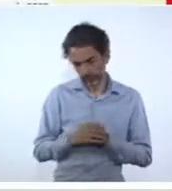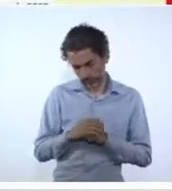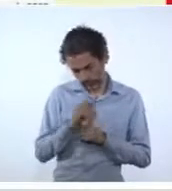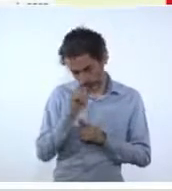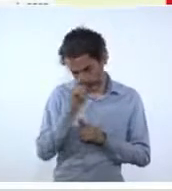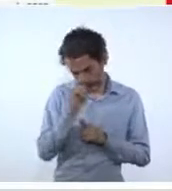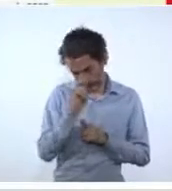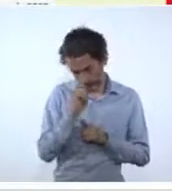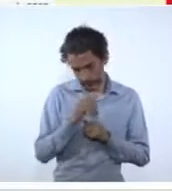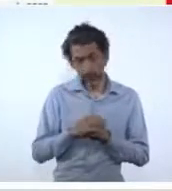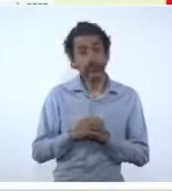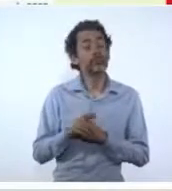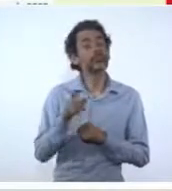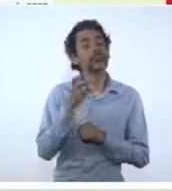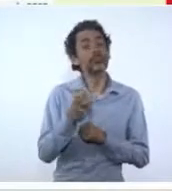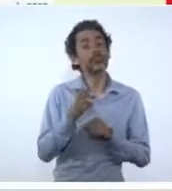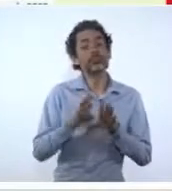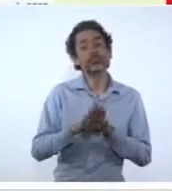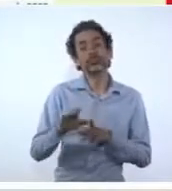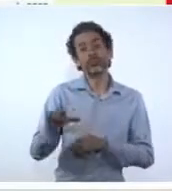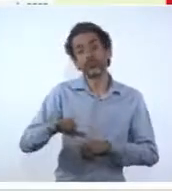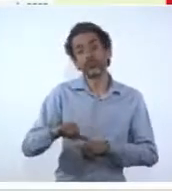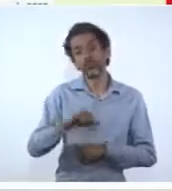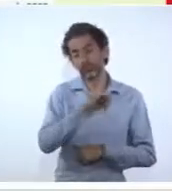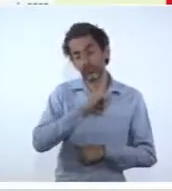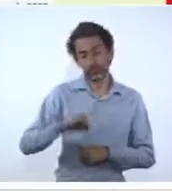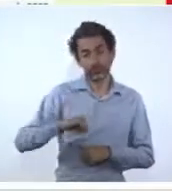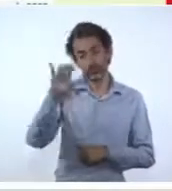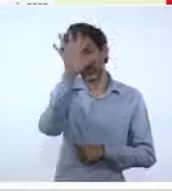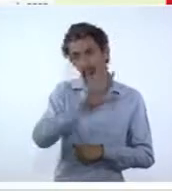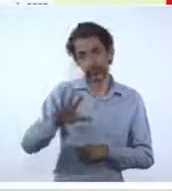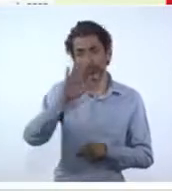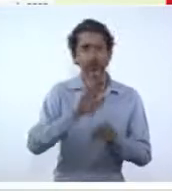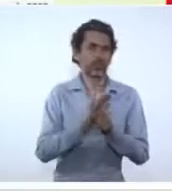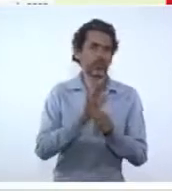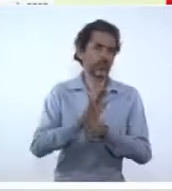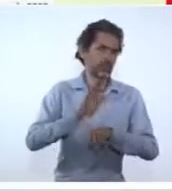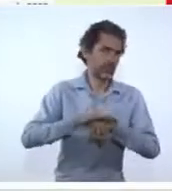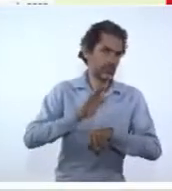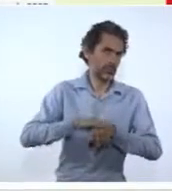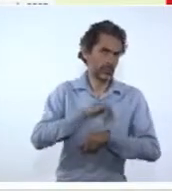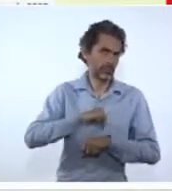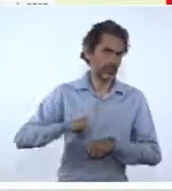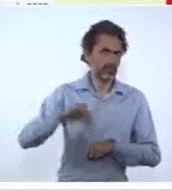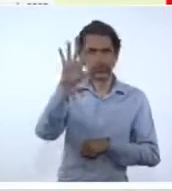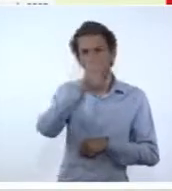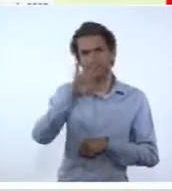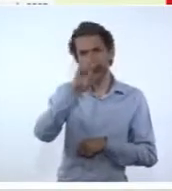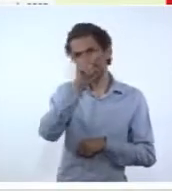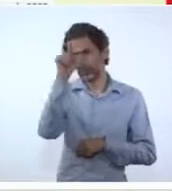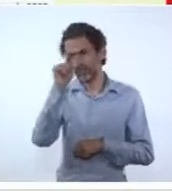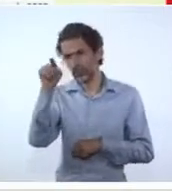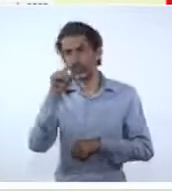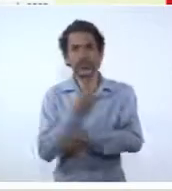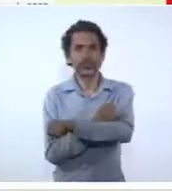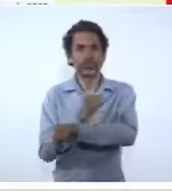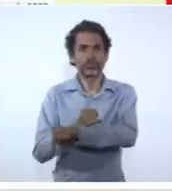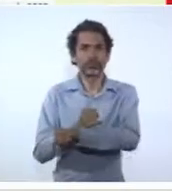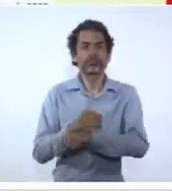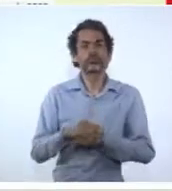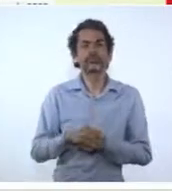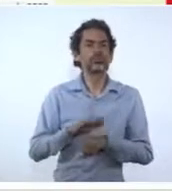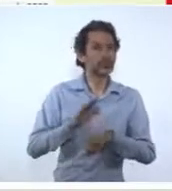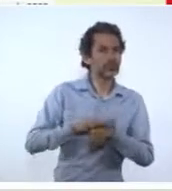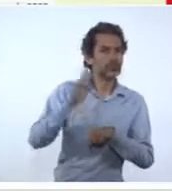Y aquí se ve en cada una de las alcaldías, la que más ha incrementado es Iztapalapa o las que más